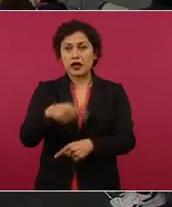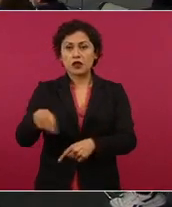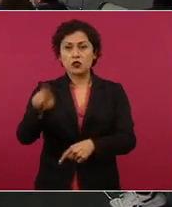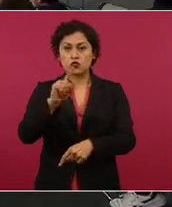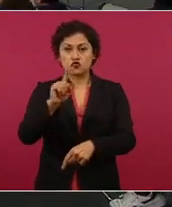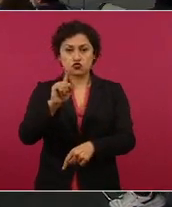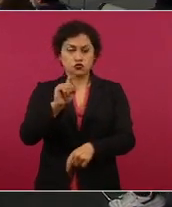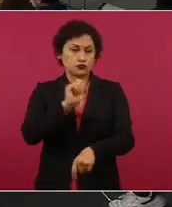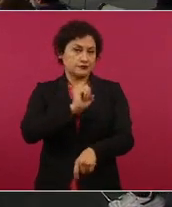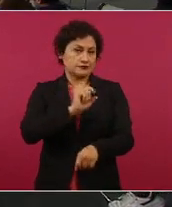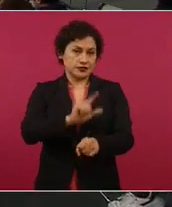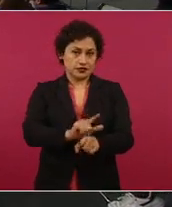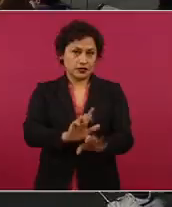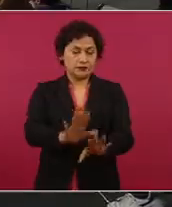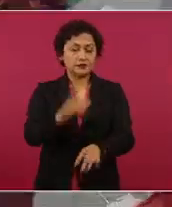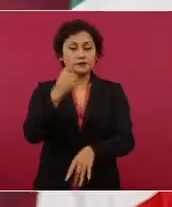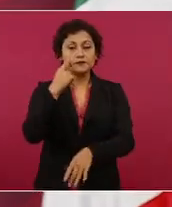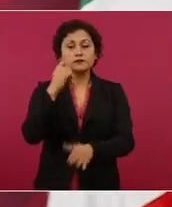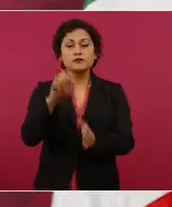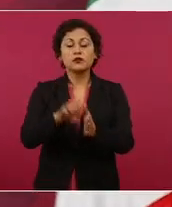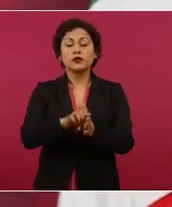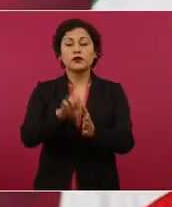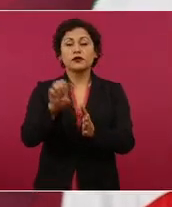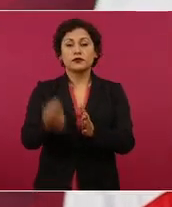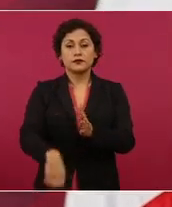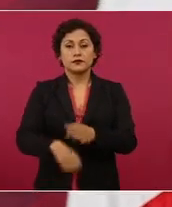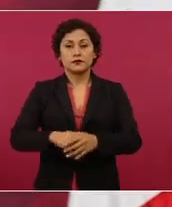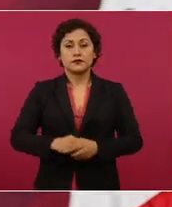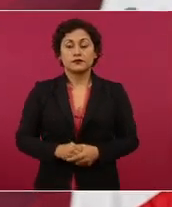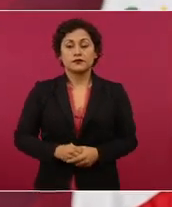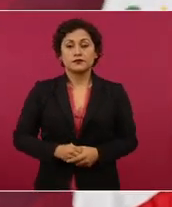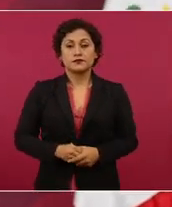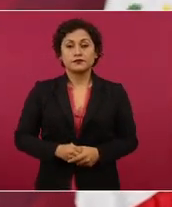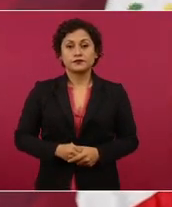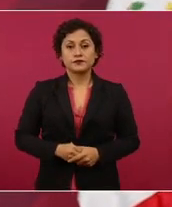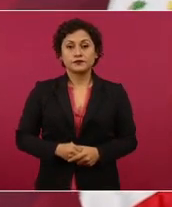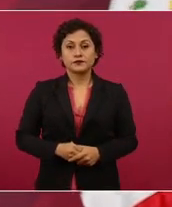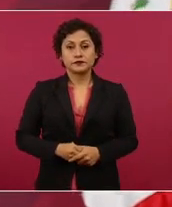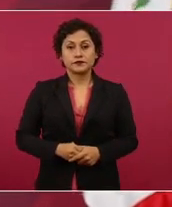especiales, por ejemplo, la situación